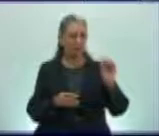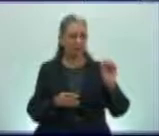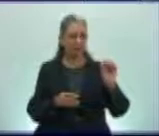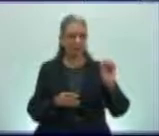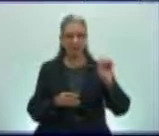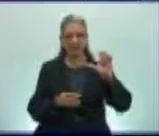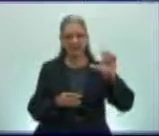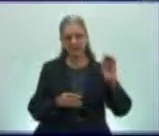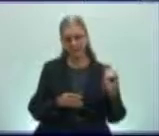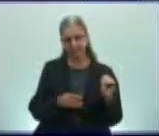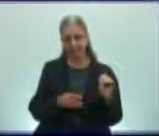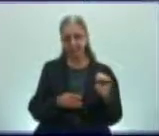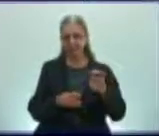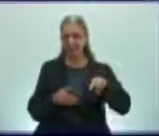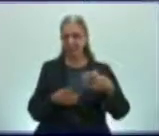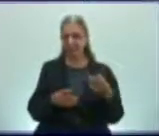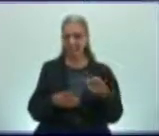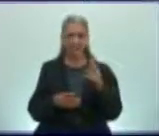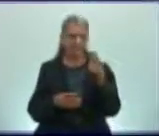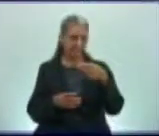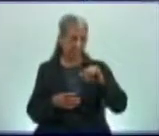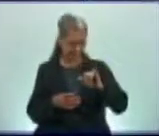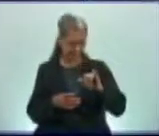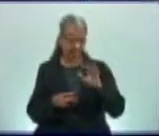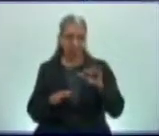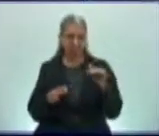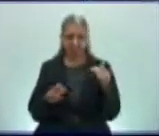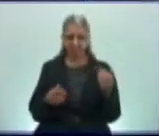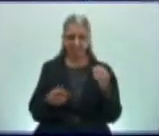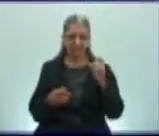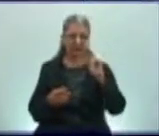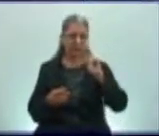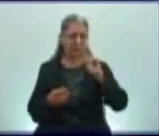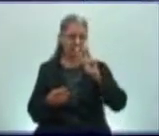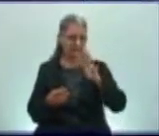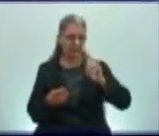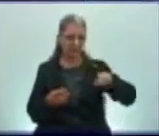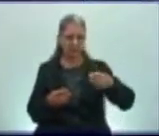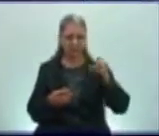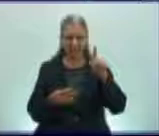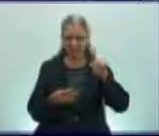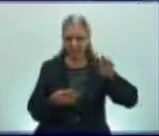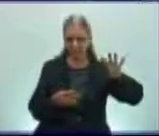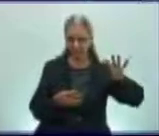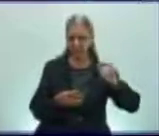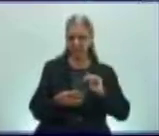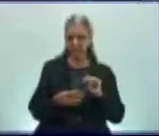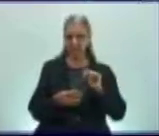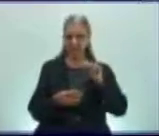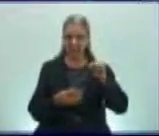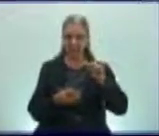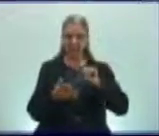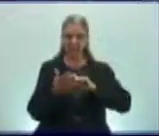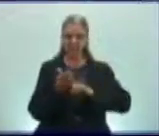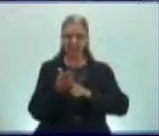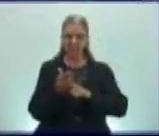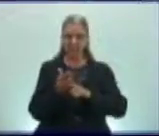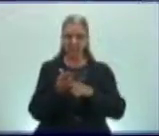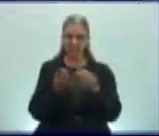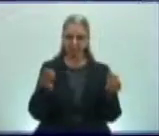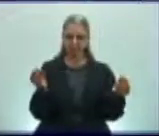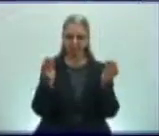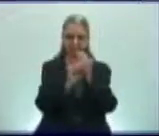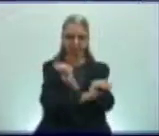pi. En este caso, debemos transponer el valor de pi, que está multiplicando, para el otro